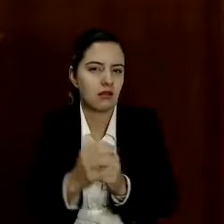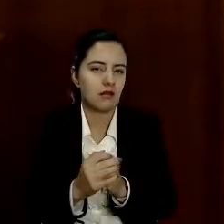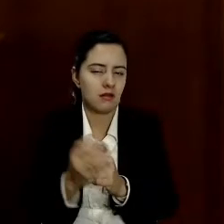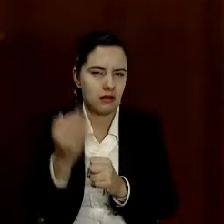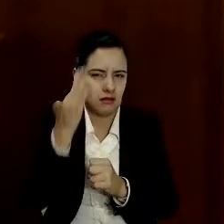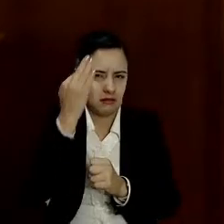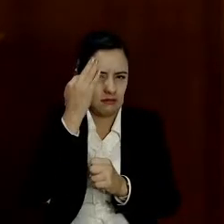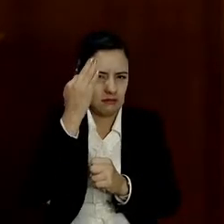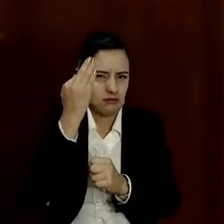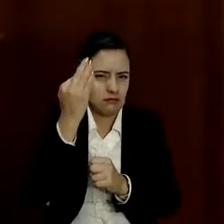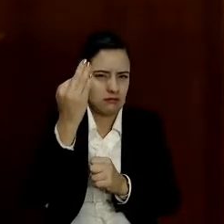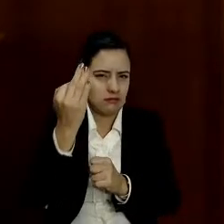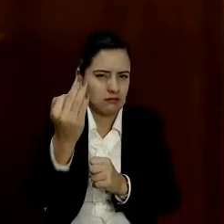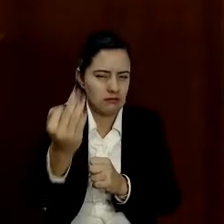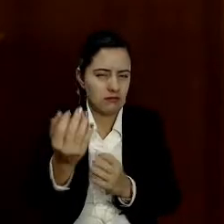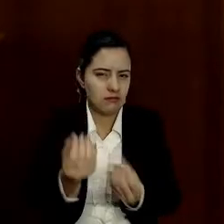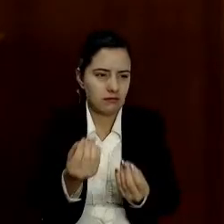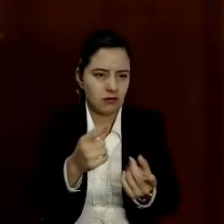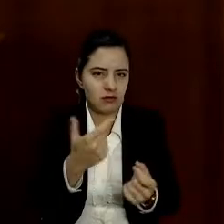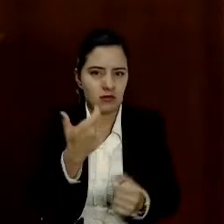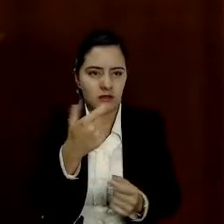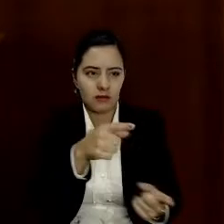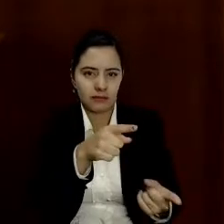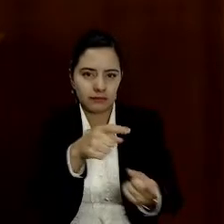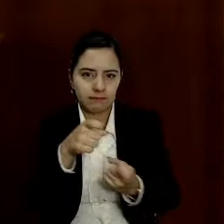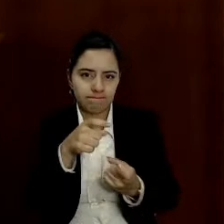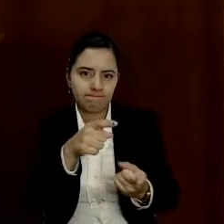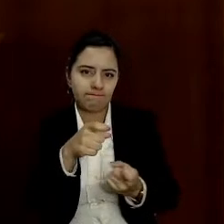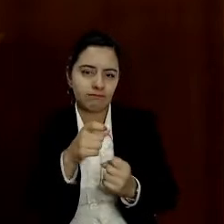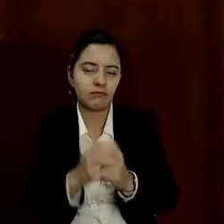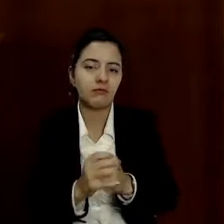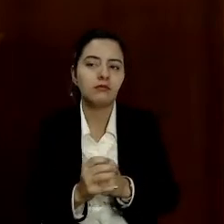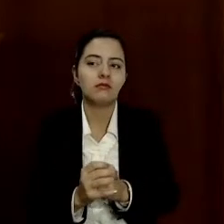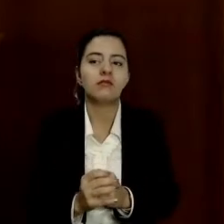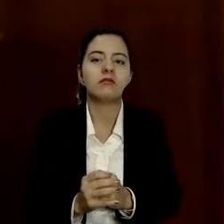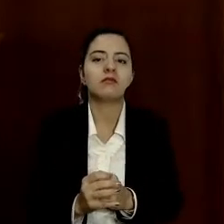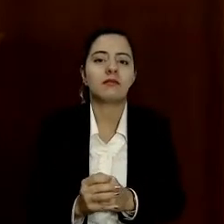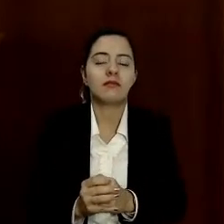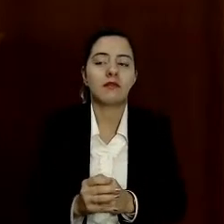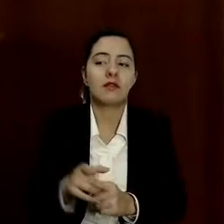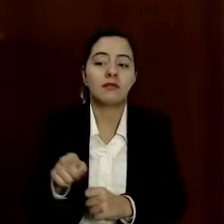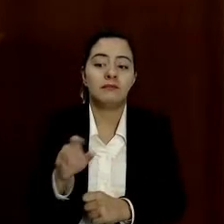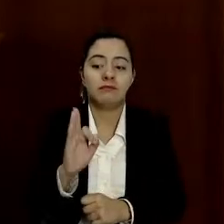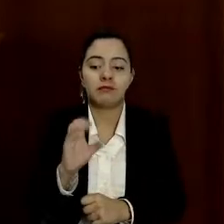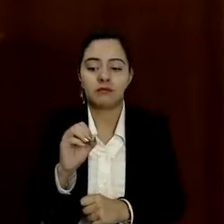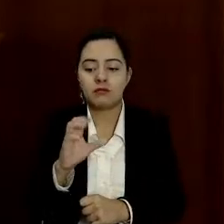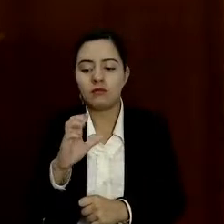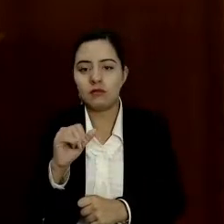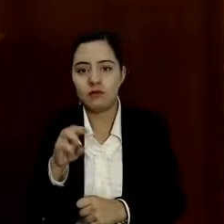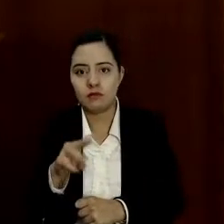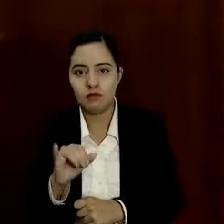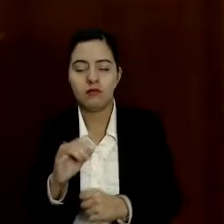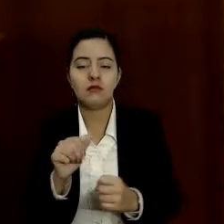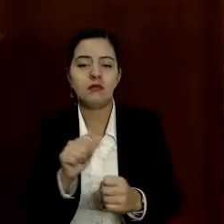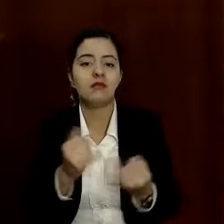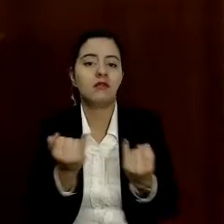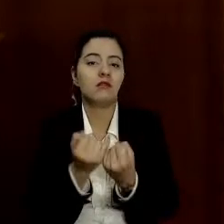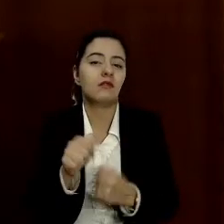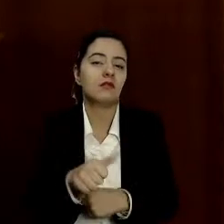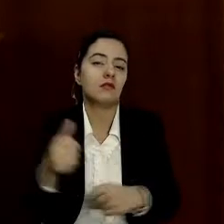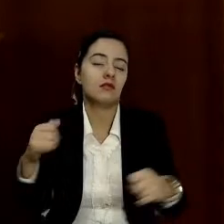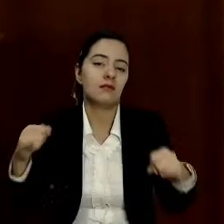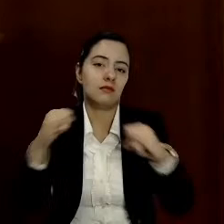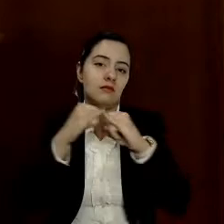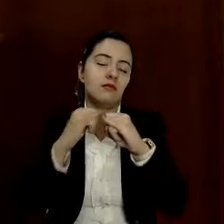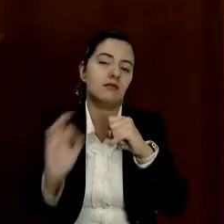esquema fraudulento instrumentado entre el FONDIC y dependencias del gobierno federal cuando Enrique